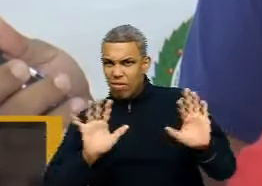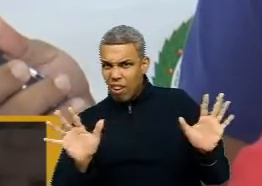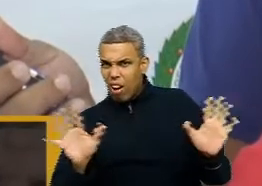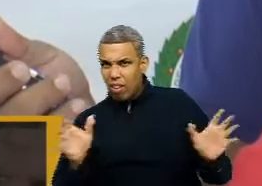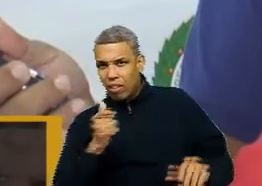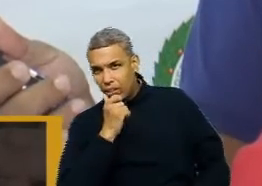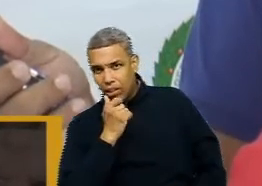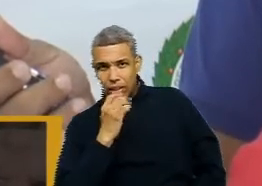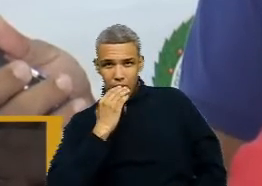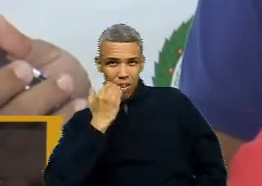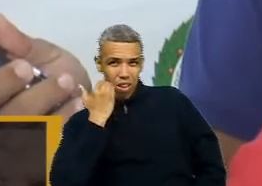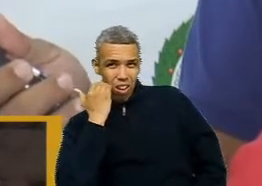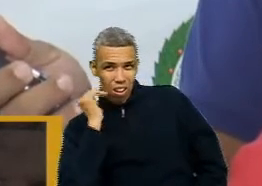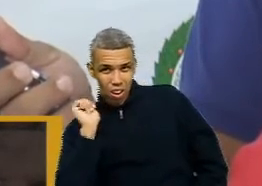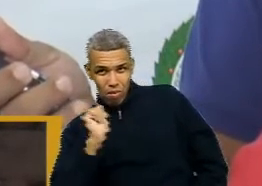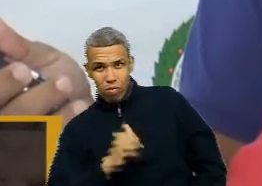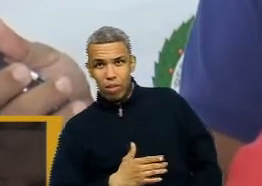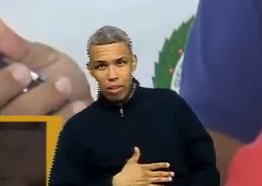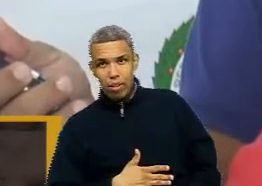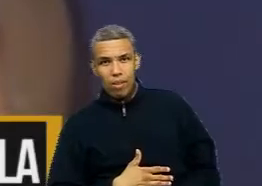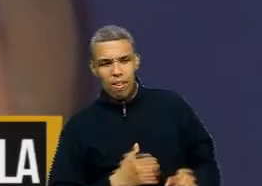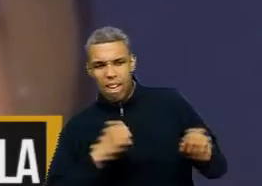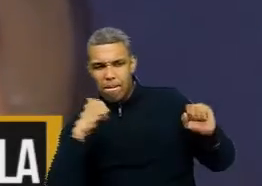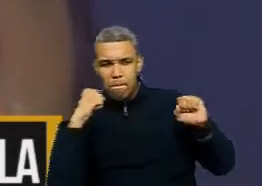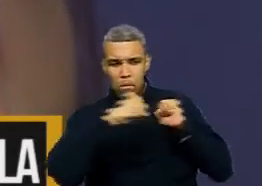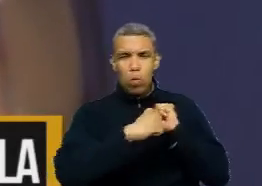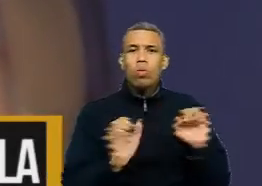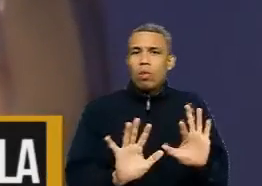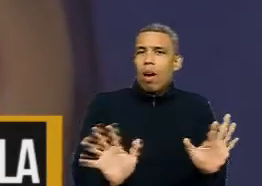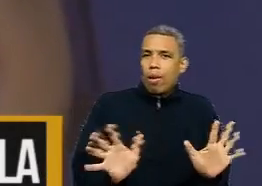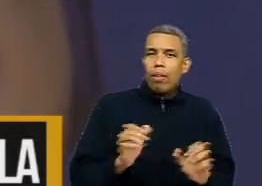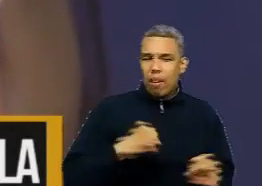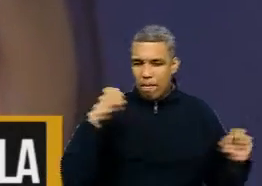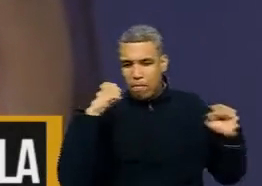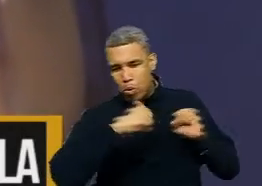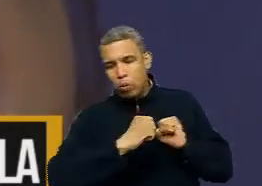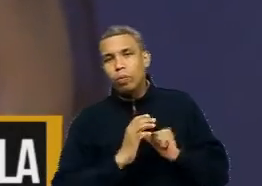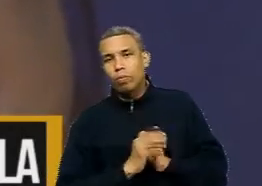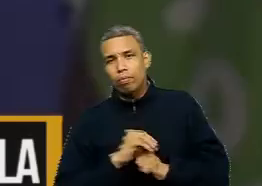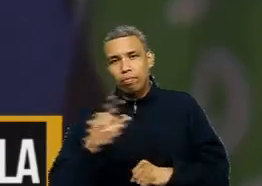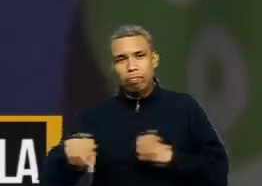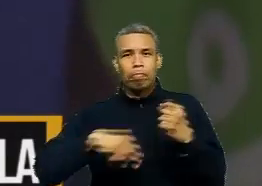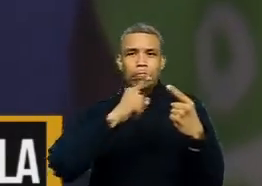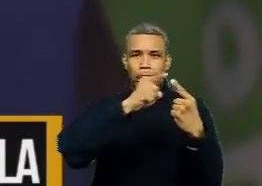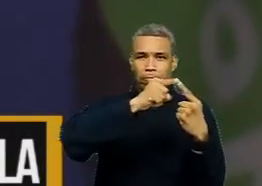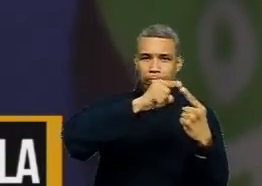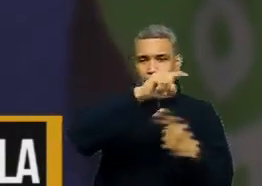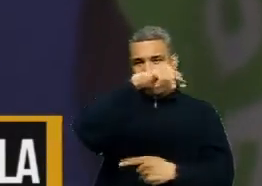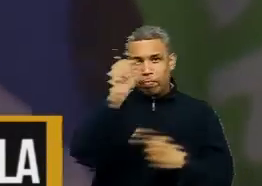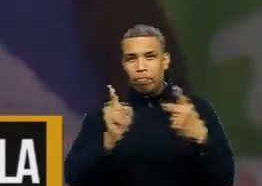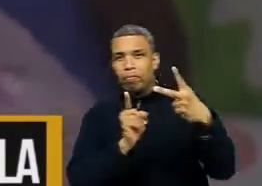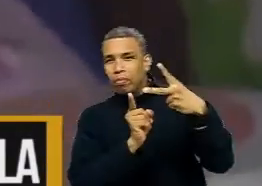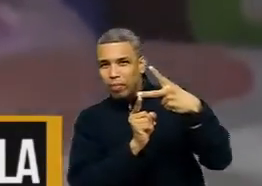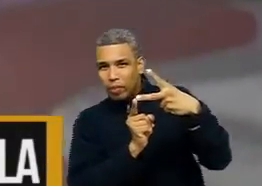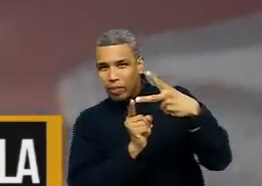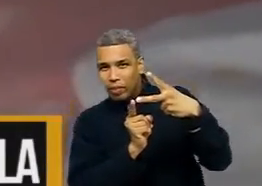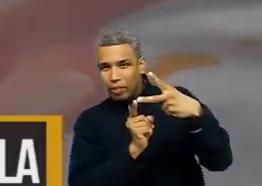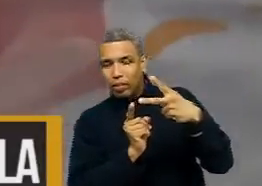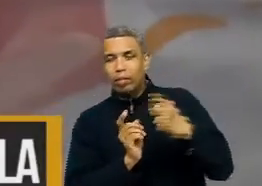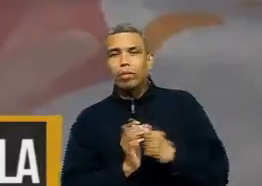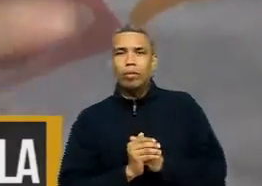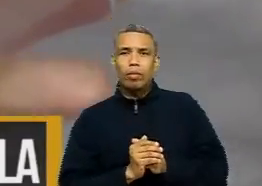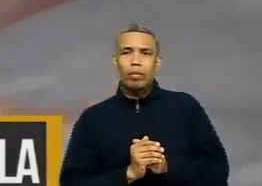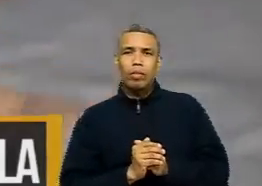llama a las unidades de policía. El segundo caso es donde en estado de alicoramiento un hombre